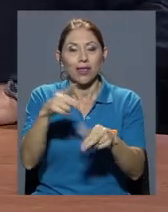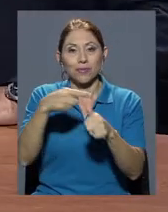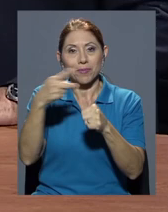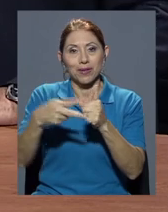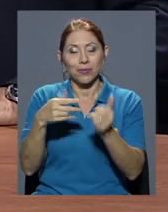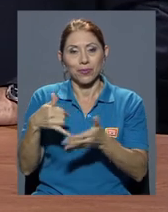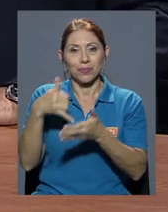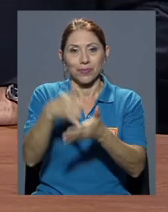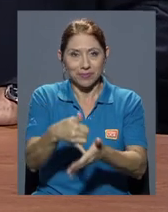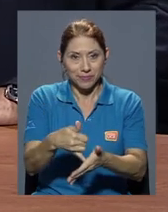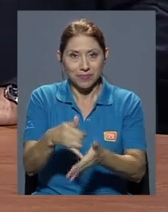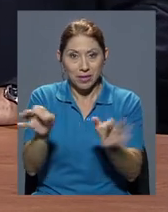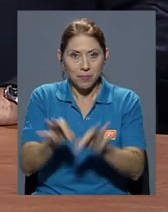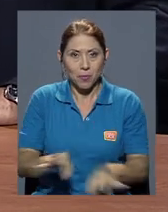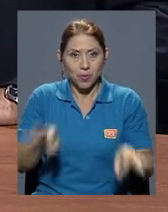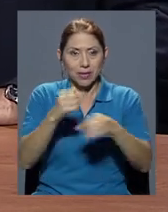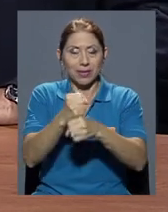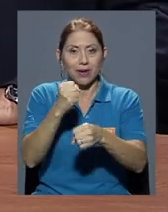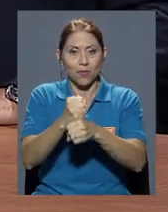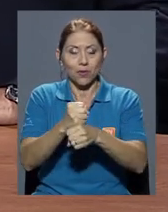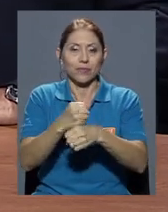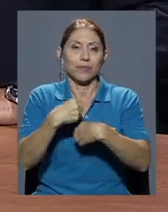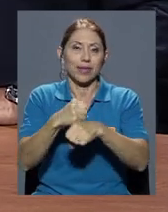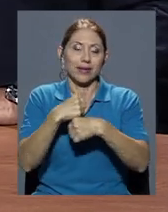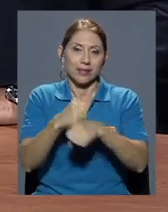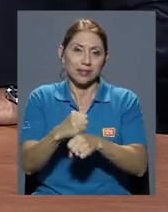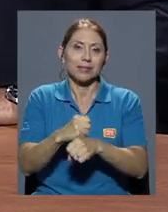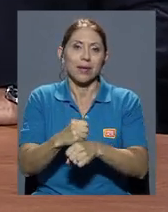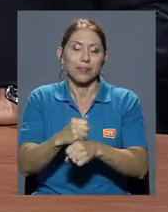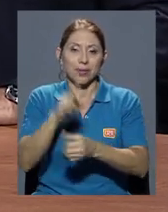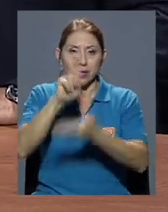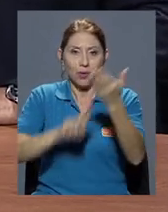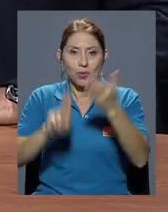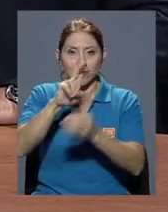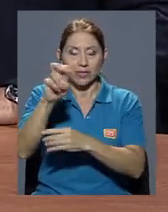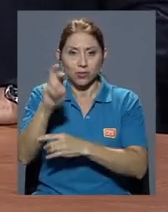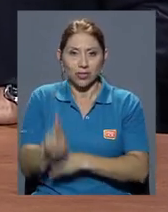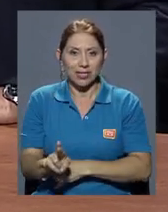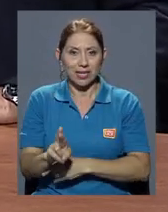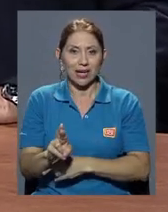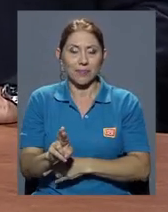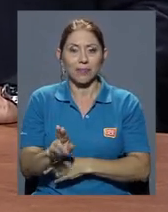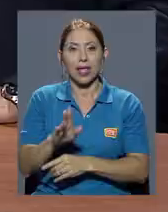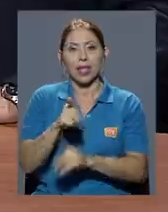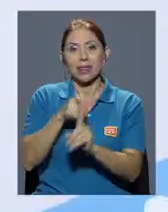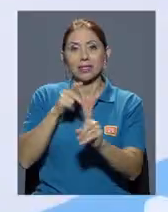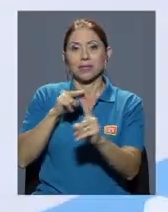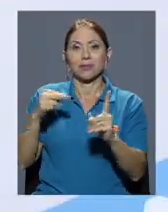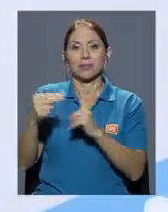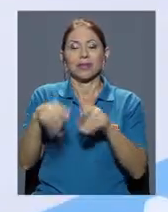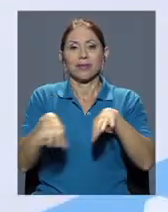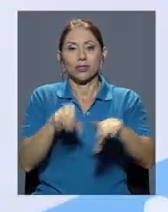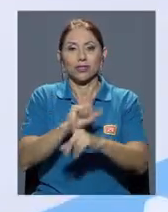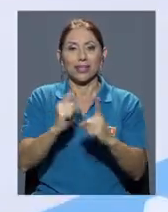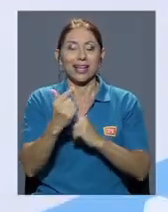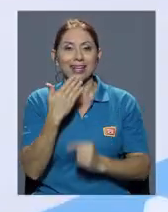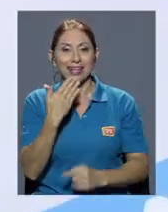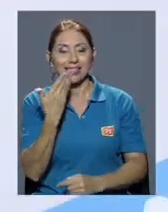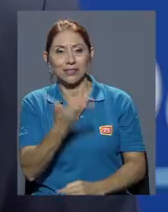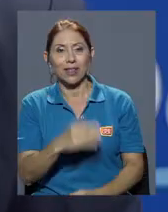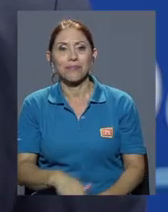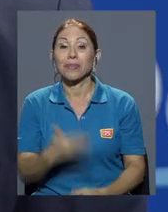del premio una importante labor que realiza en la universidad de costa rica desde su perspectiva de acción social muchas gracias gracias